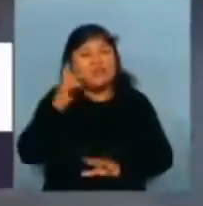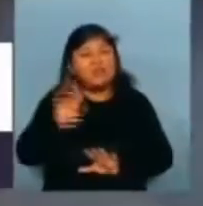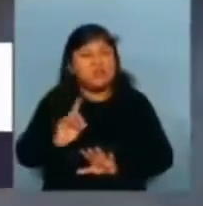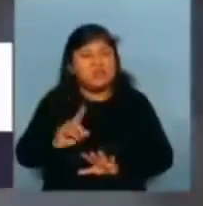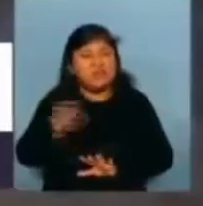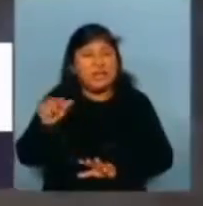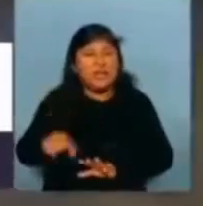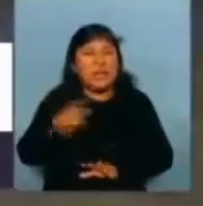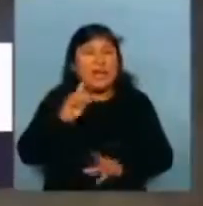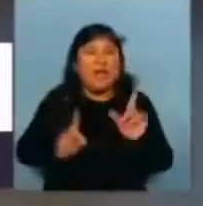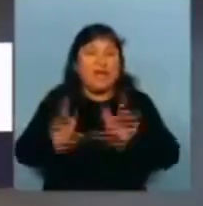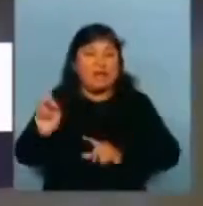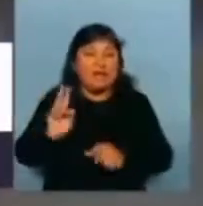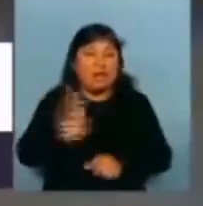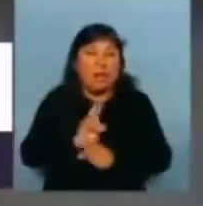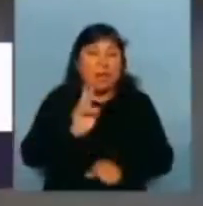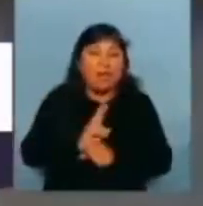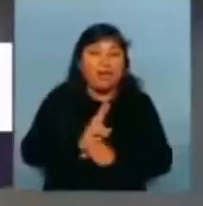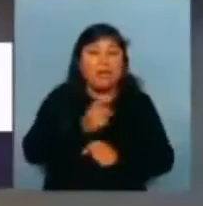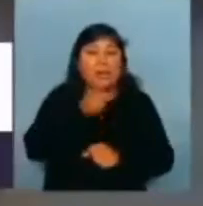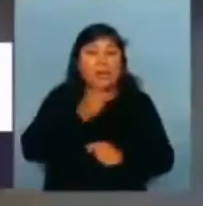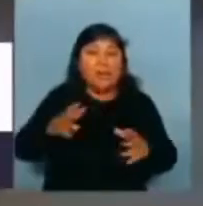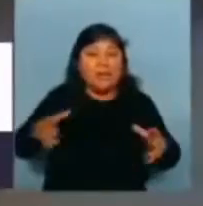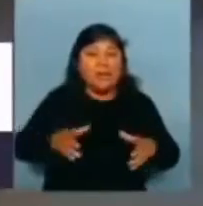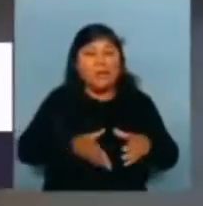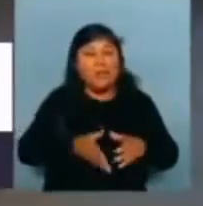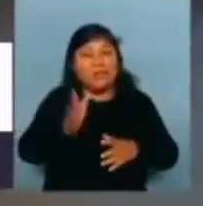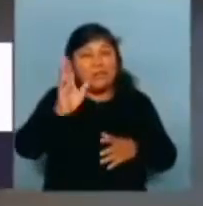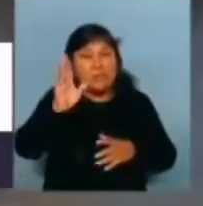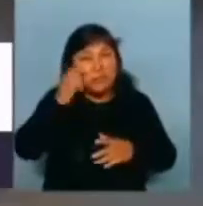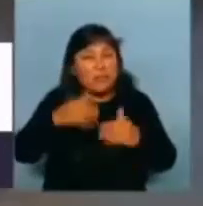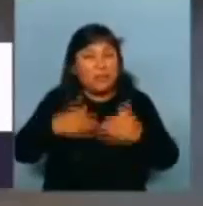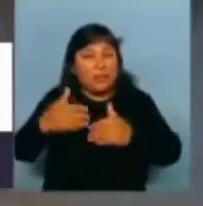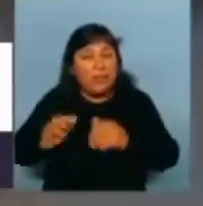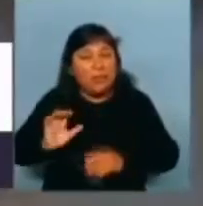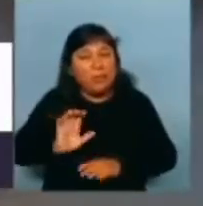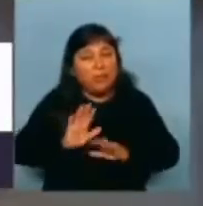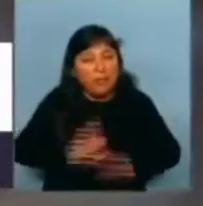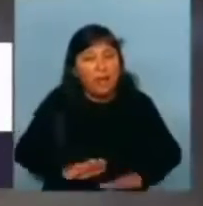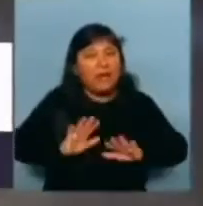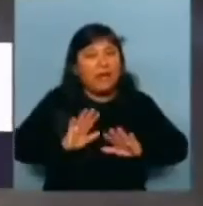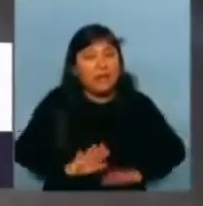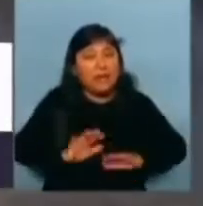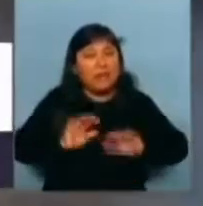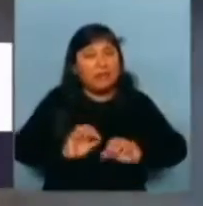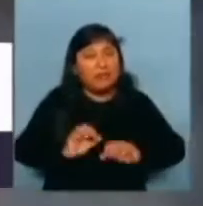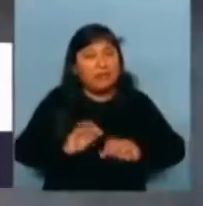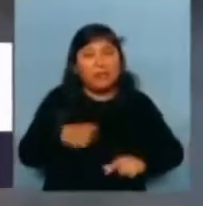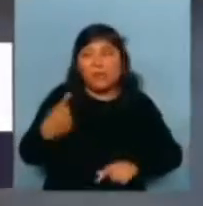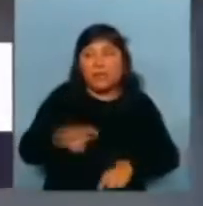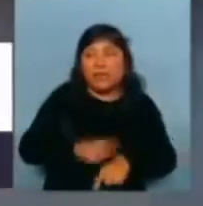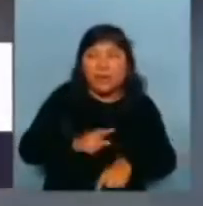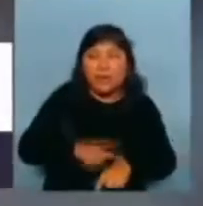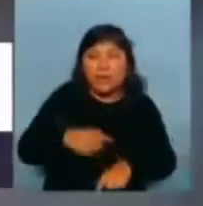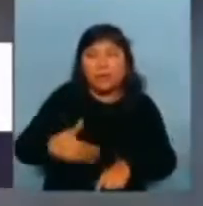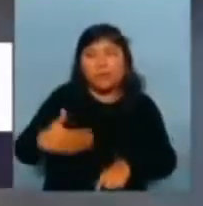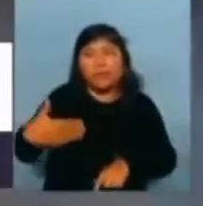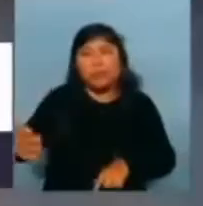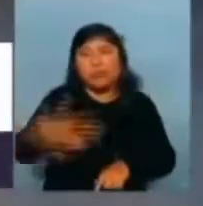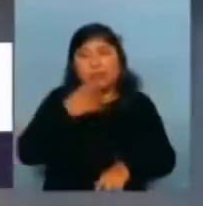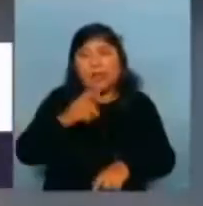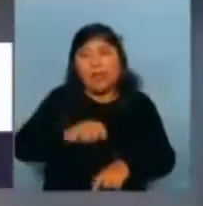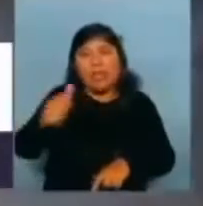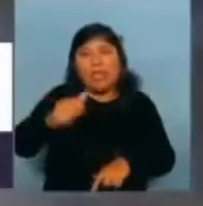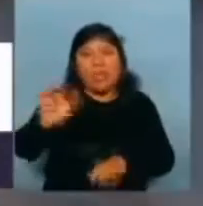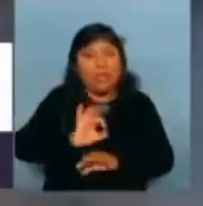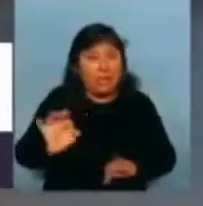como que no te dejan ir, como que no te dejan ir, como que no te dejan ir, y pasa el tiempo, y bueno, vos sabés que cuando el tiempo pasa no lo podés recuperar. No, y sí,